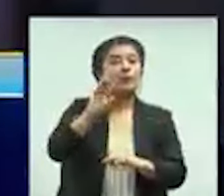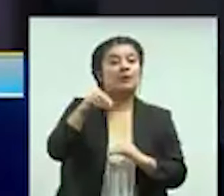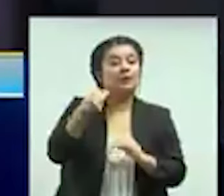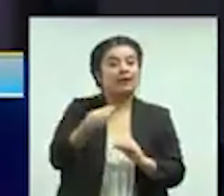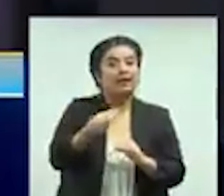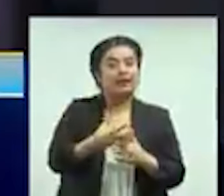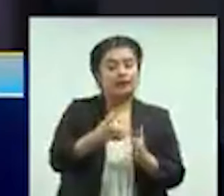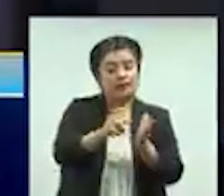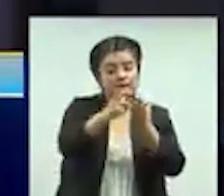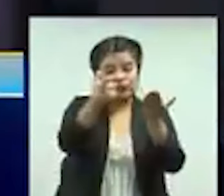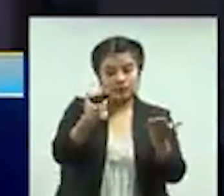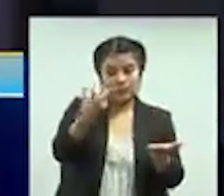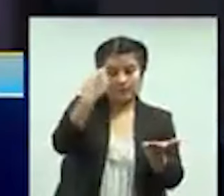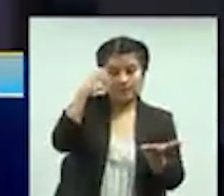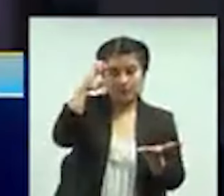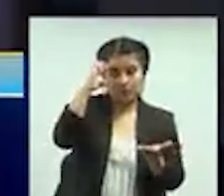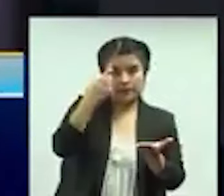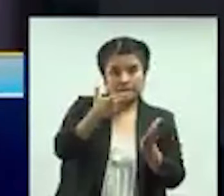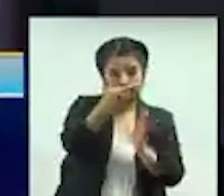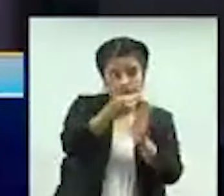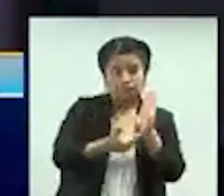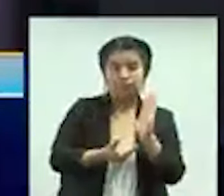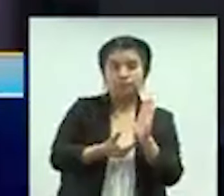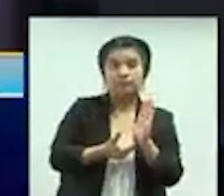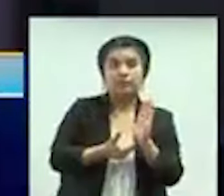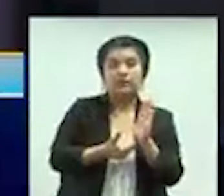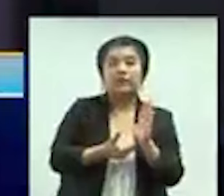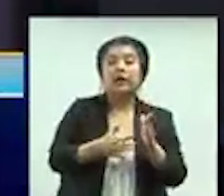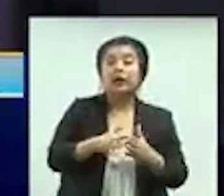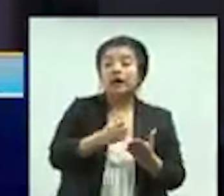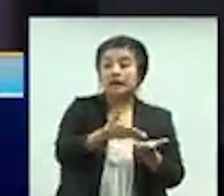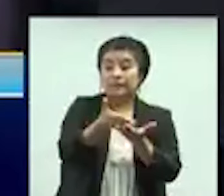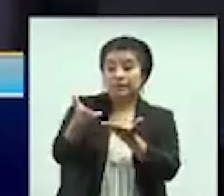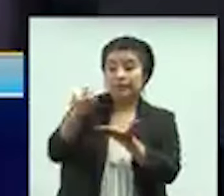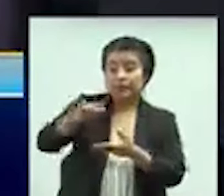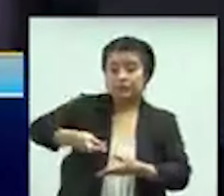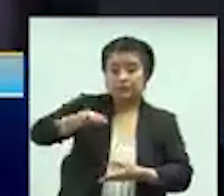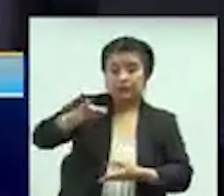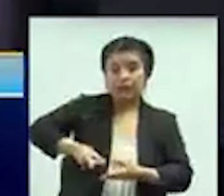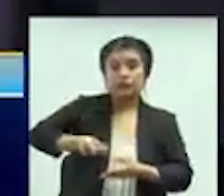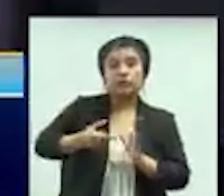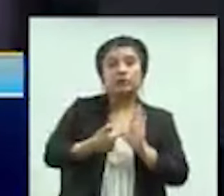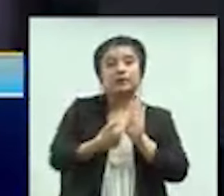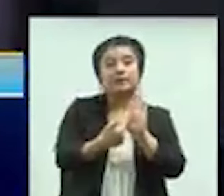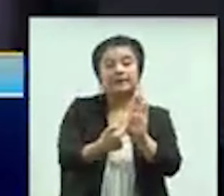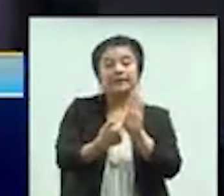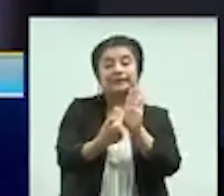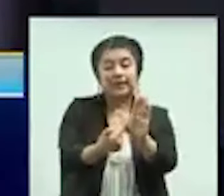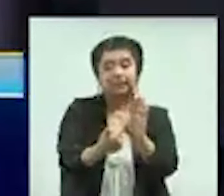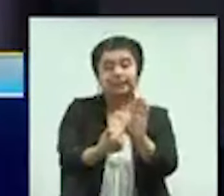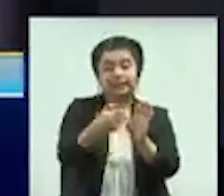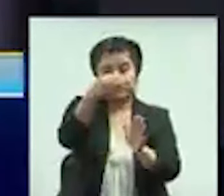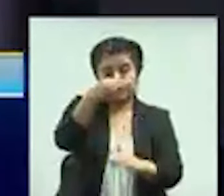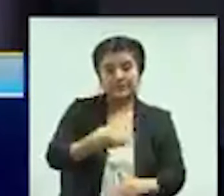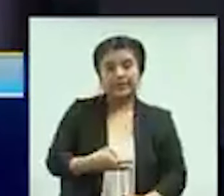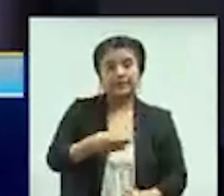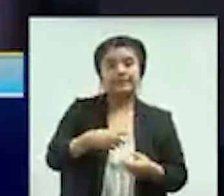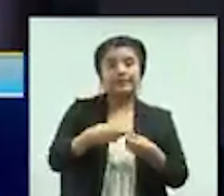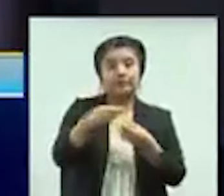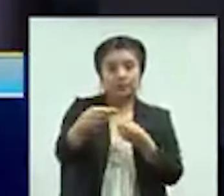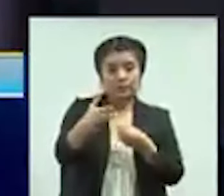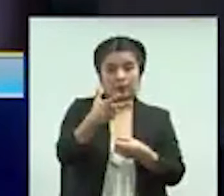facultad constitucional que le asiste a los diputados como dignatarios de la nación y representantes del